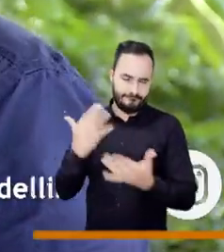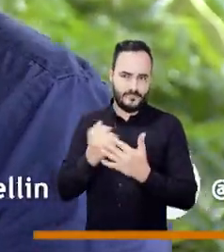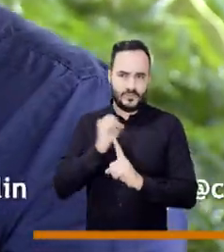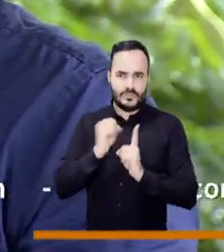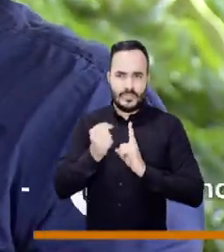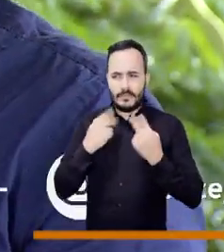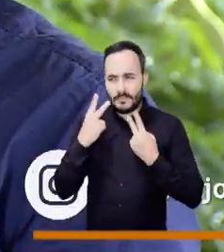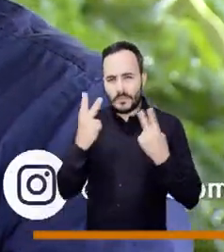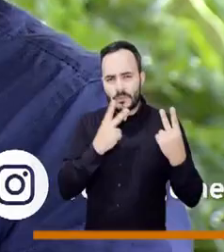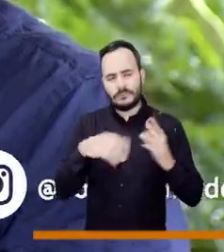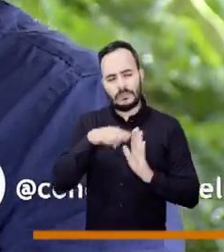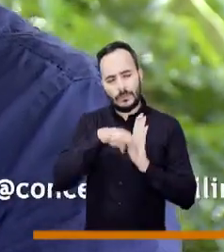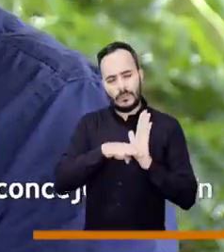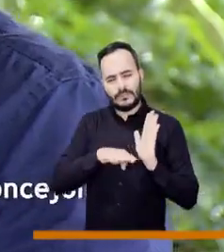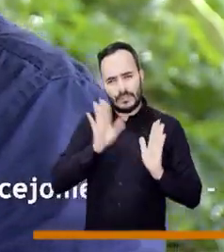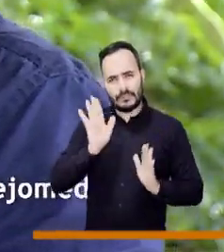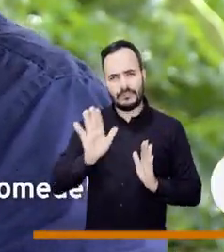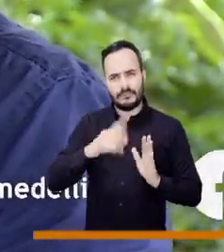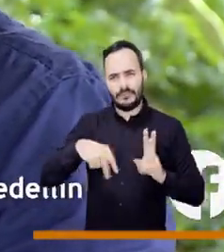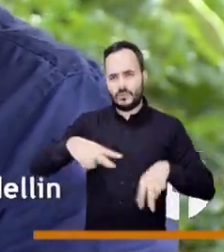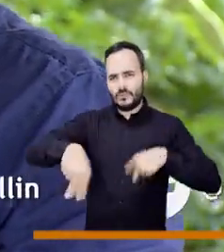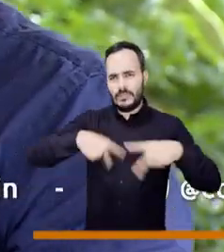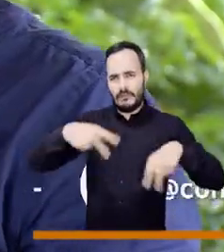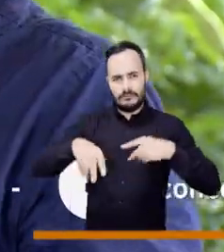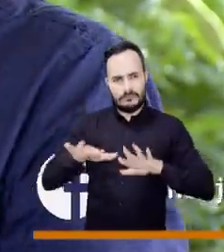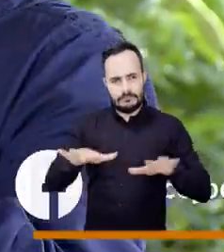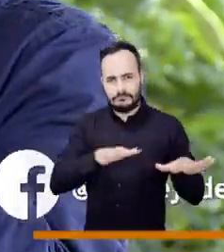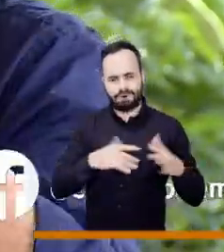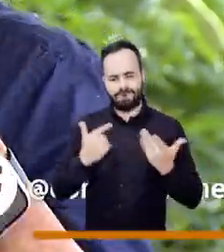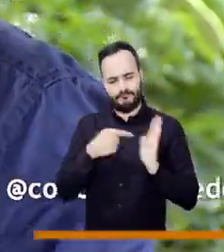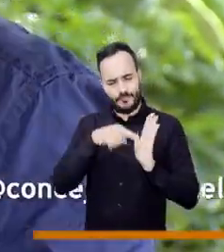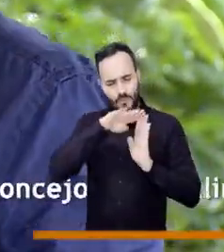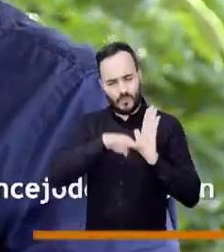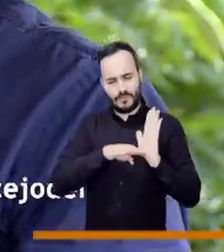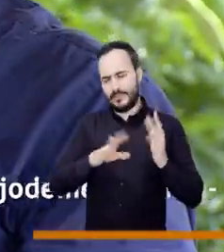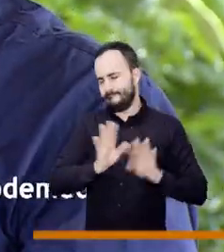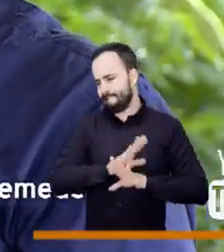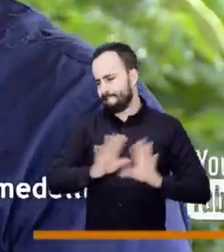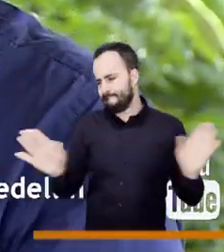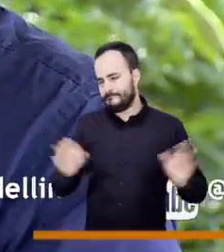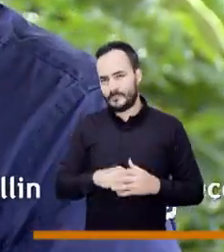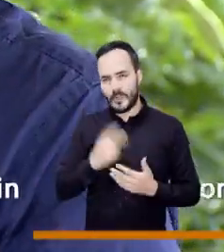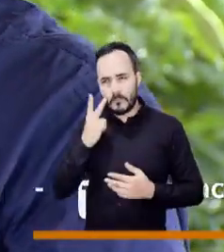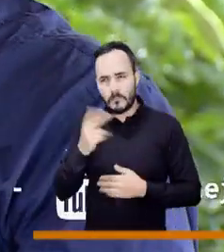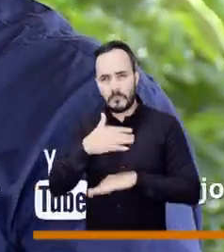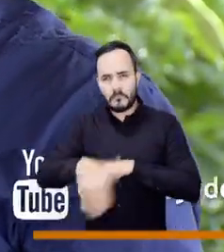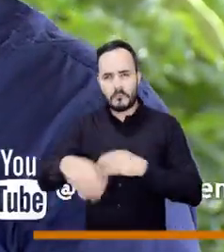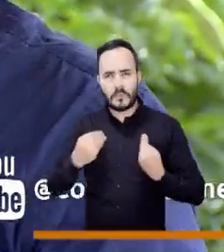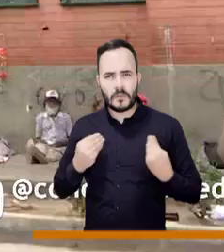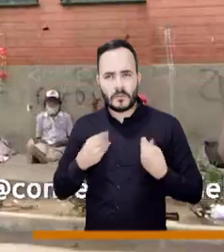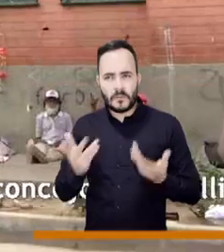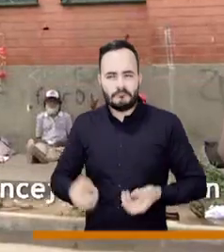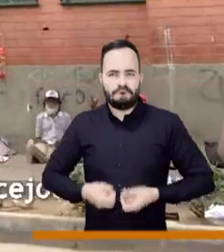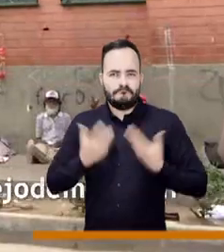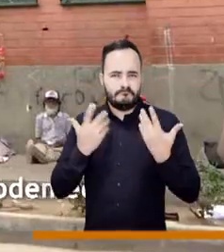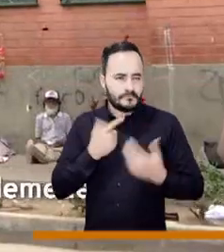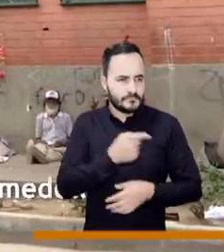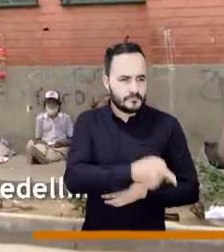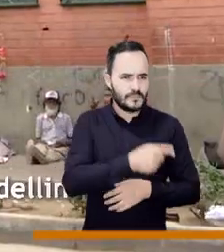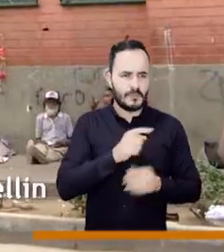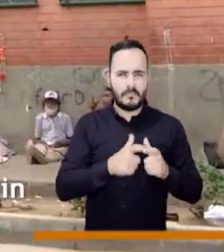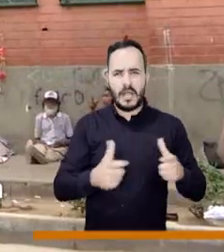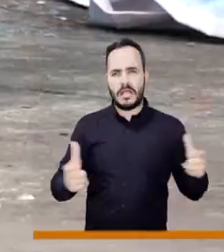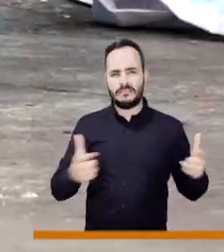sido mi marca, yo veo un deterioro en la política social, expresada en lo que quiera, en la seguridad alimentaria, en los habitantes de calle, en